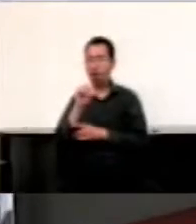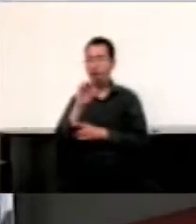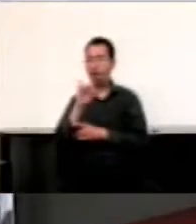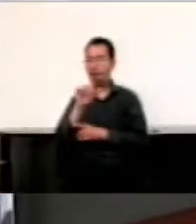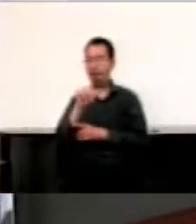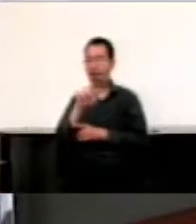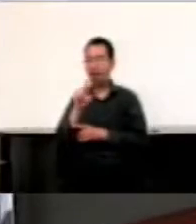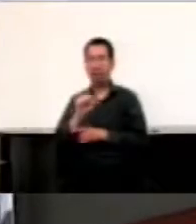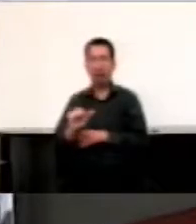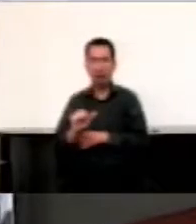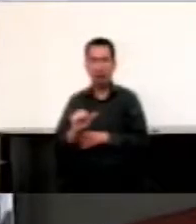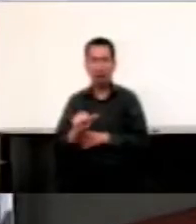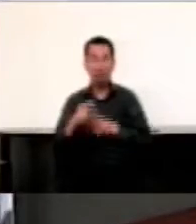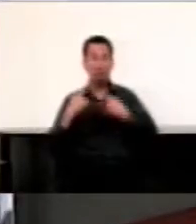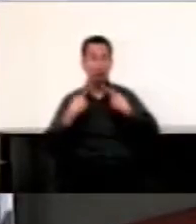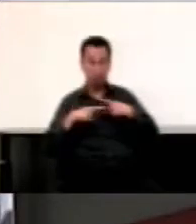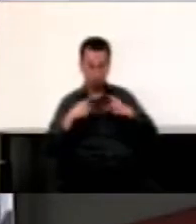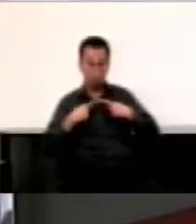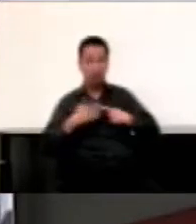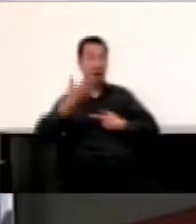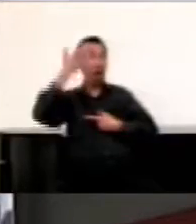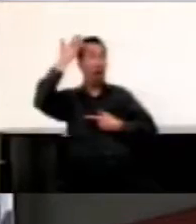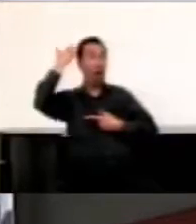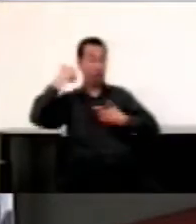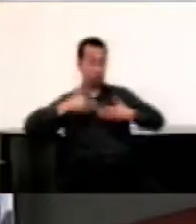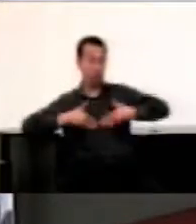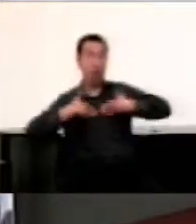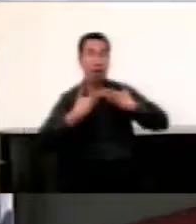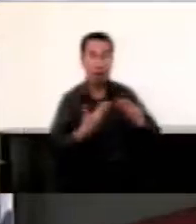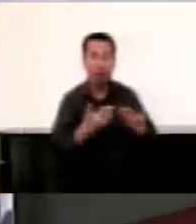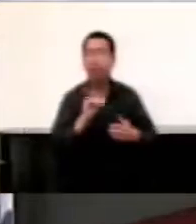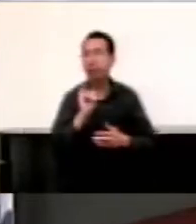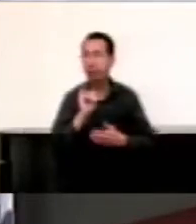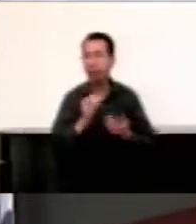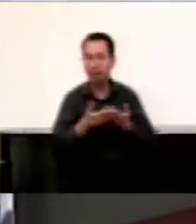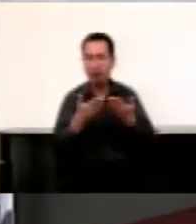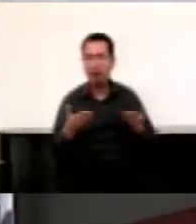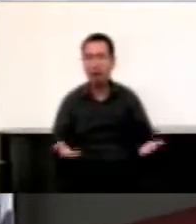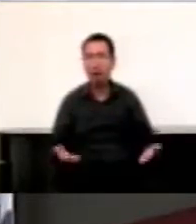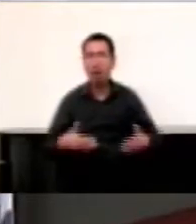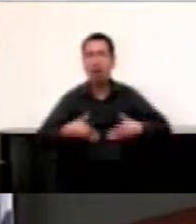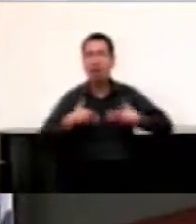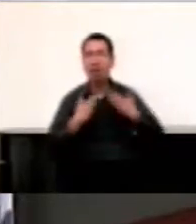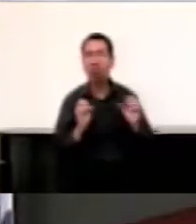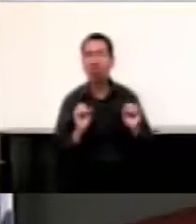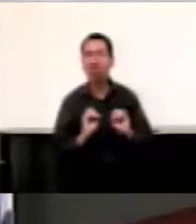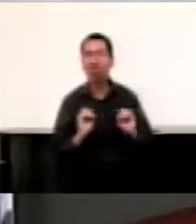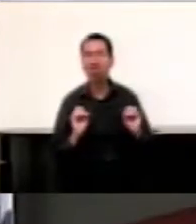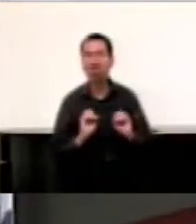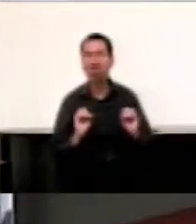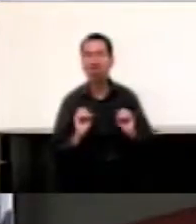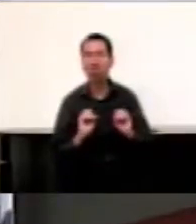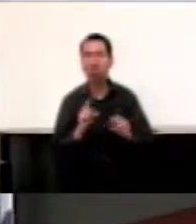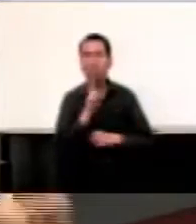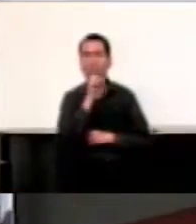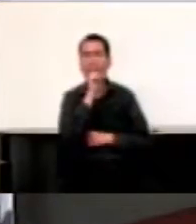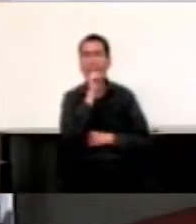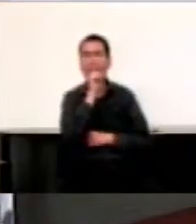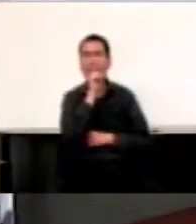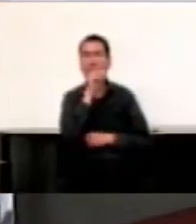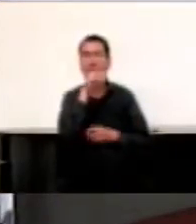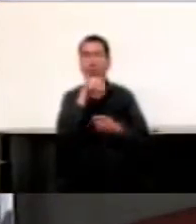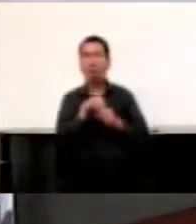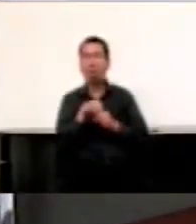dice: la falta de confianza deslegitima a los partidos y tiene consecuencias en la